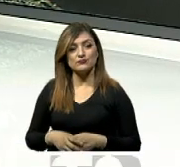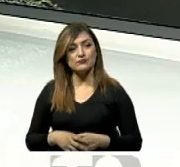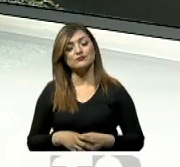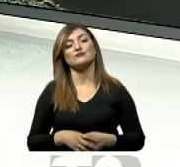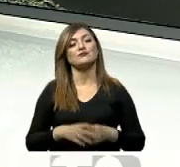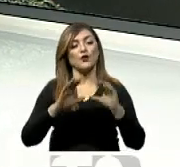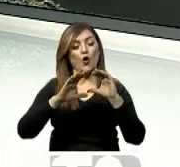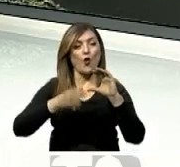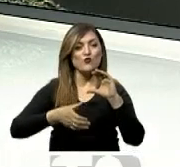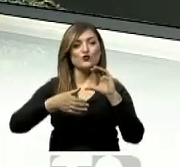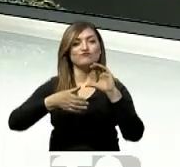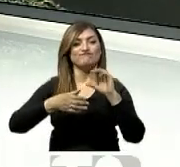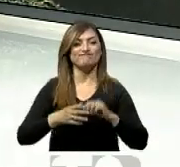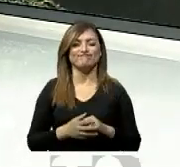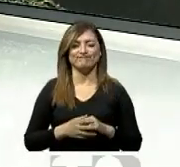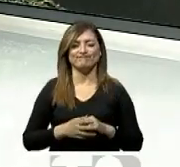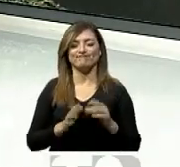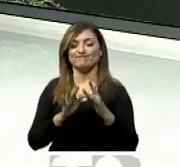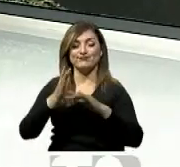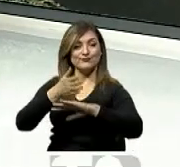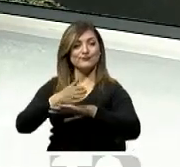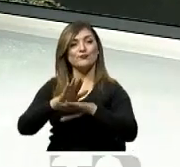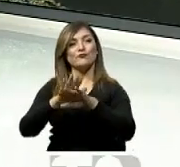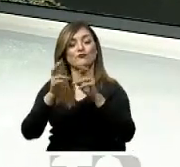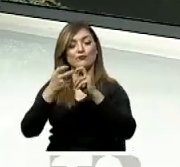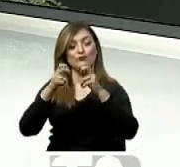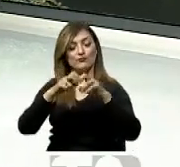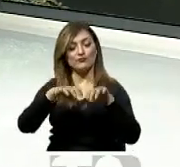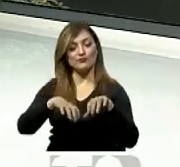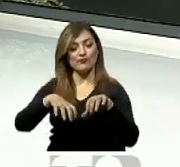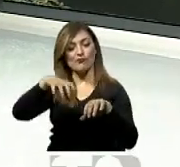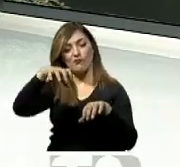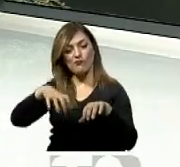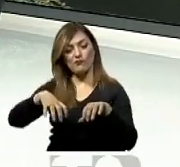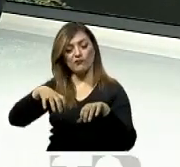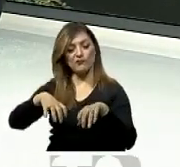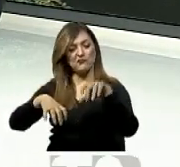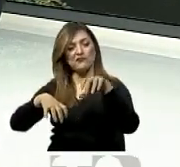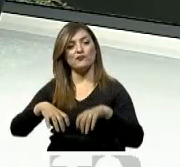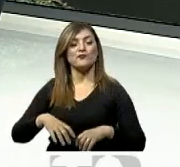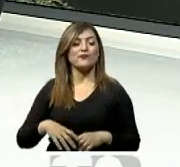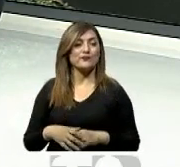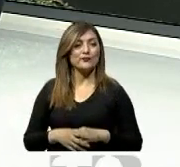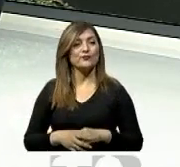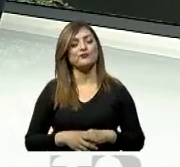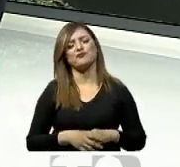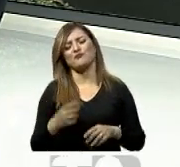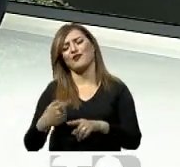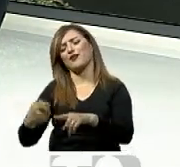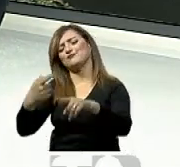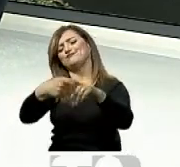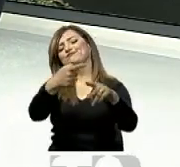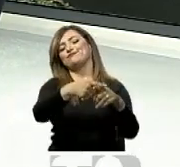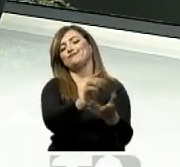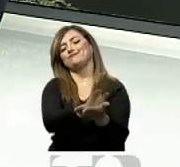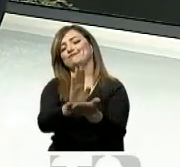El contacto con Paul nos estaba comentando sobre este problema que no solamente se tiene, como sabemos, en San Juan, sino en